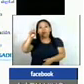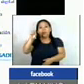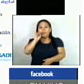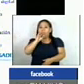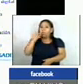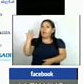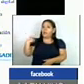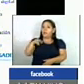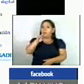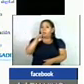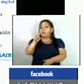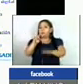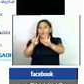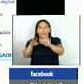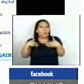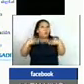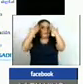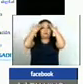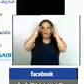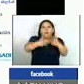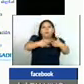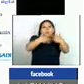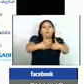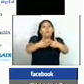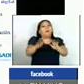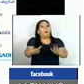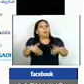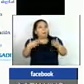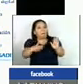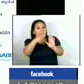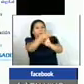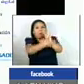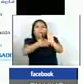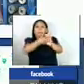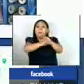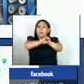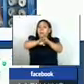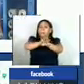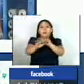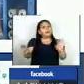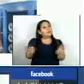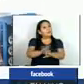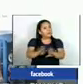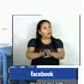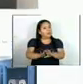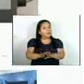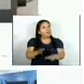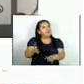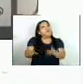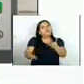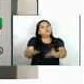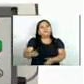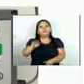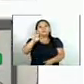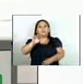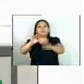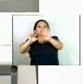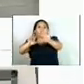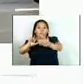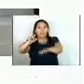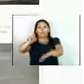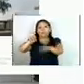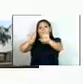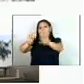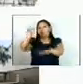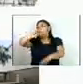empresas no estaban preparadas para ofrecer servicios a través de páginas web. Solo el 58.9%